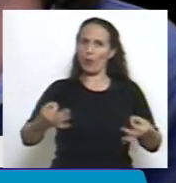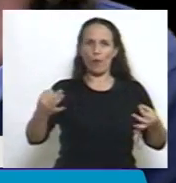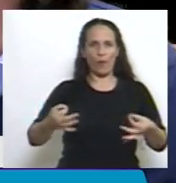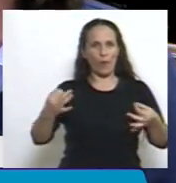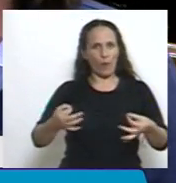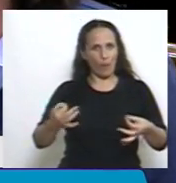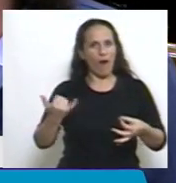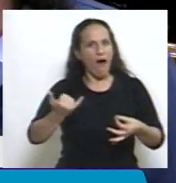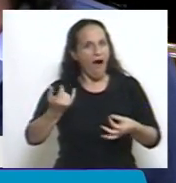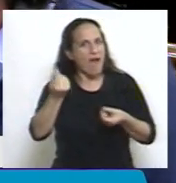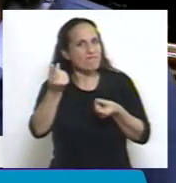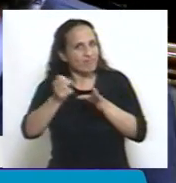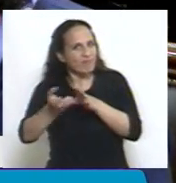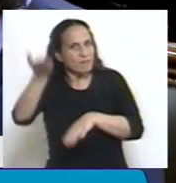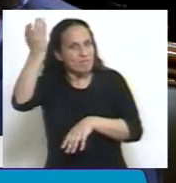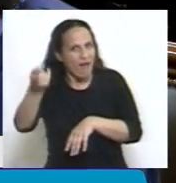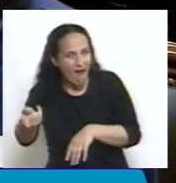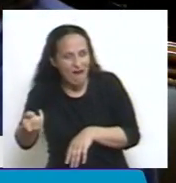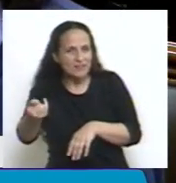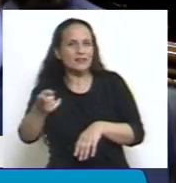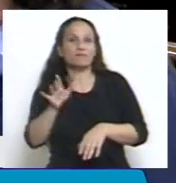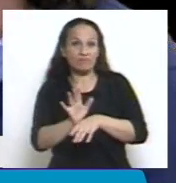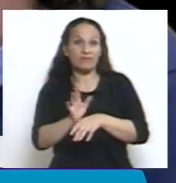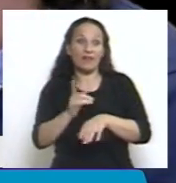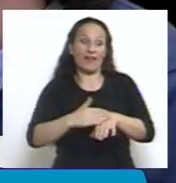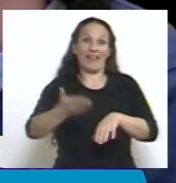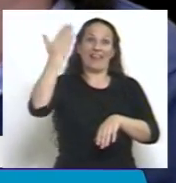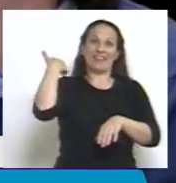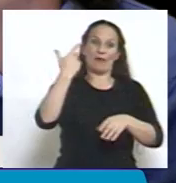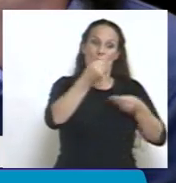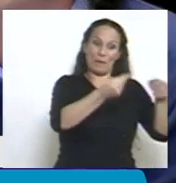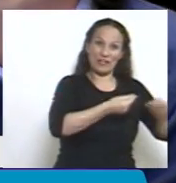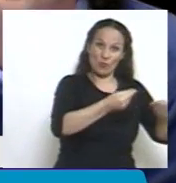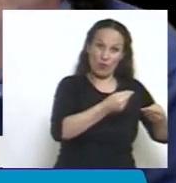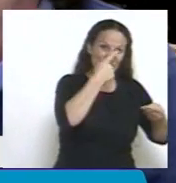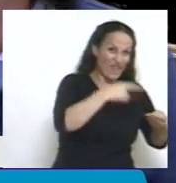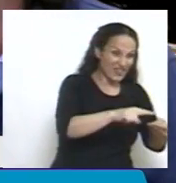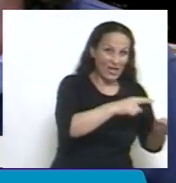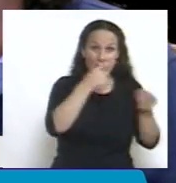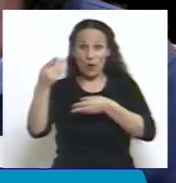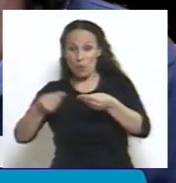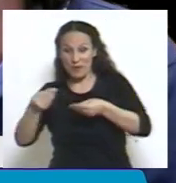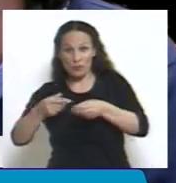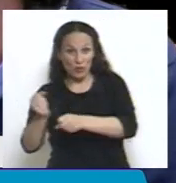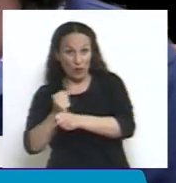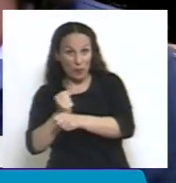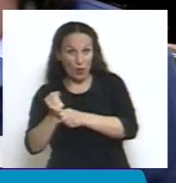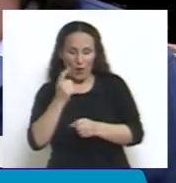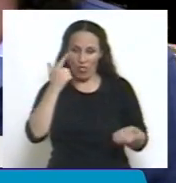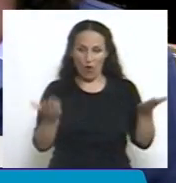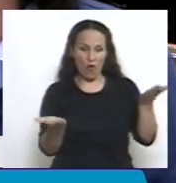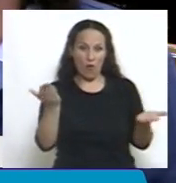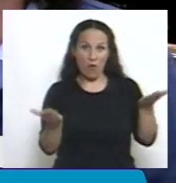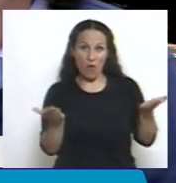recursos genuinos. Entonces en esos tiempos, la diferencia entre el presupuesto final y el presupuesto que se había aprobado fue